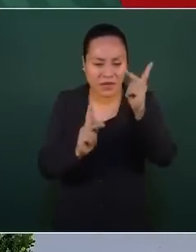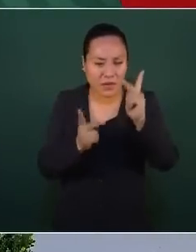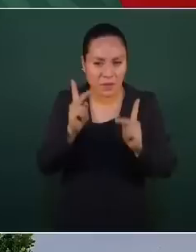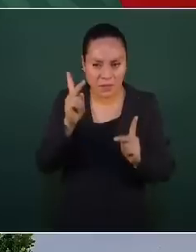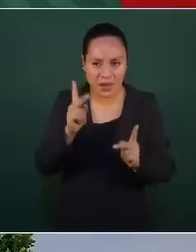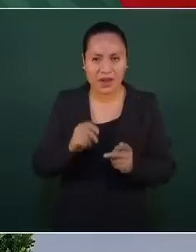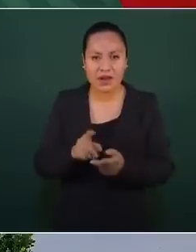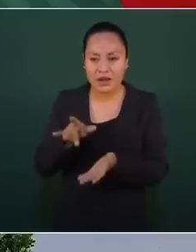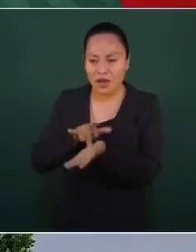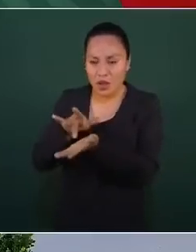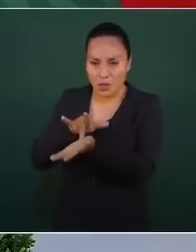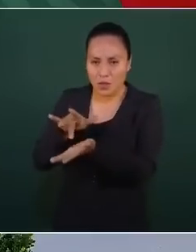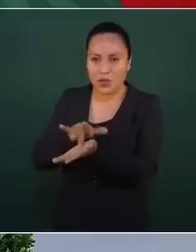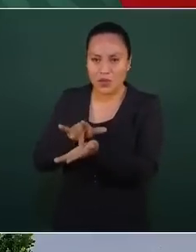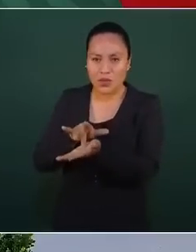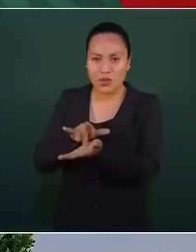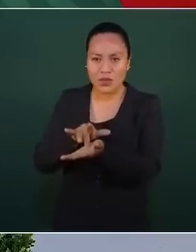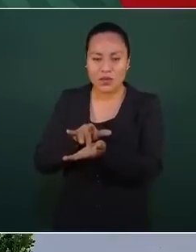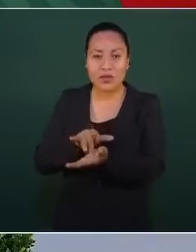están 35.000